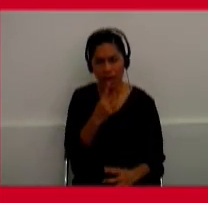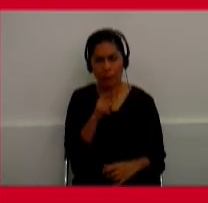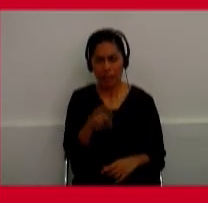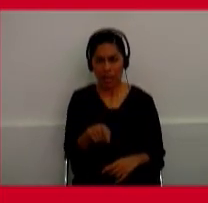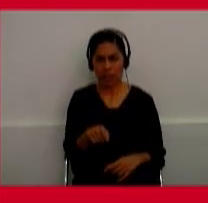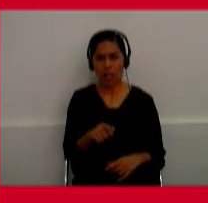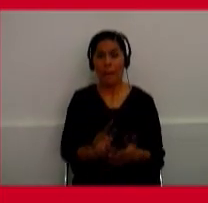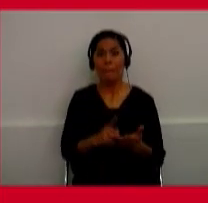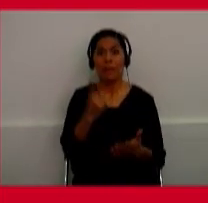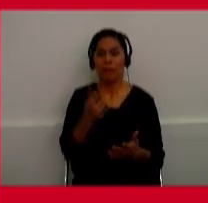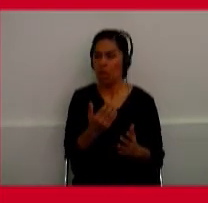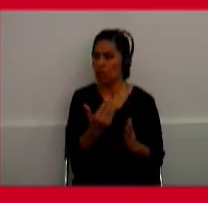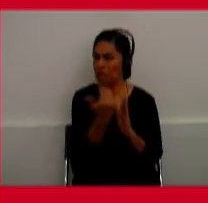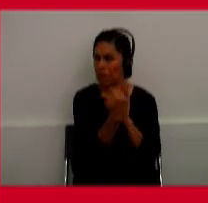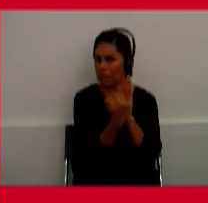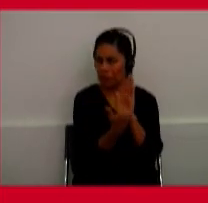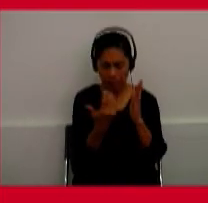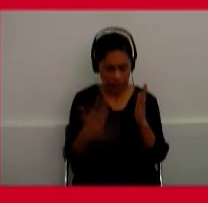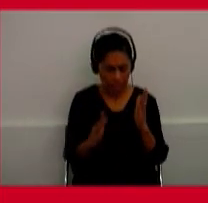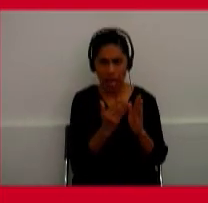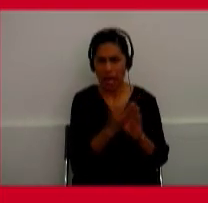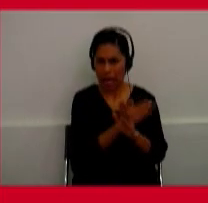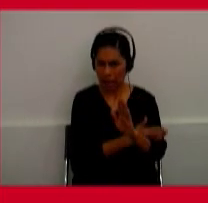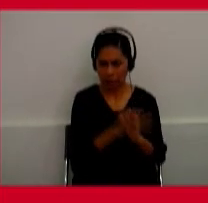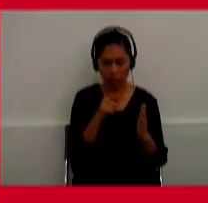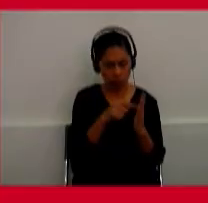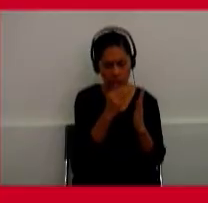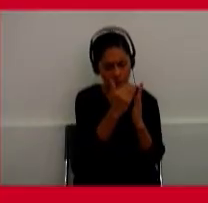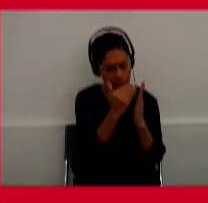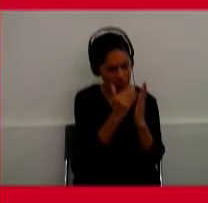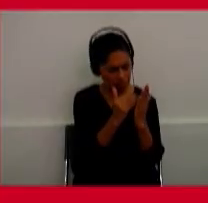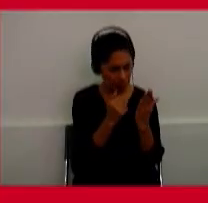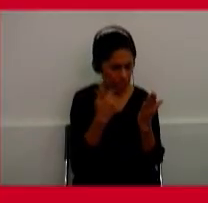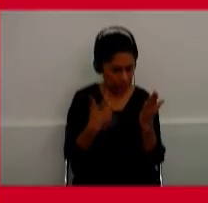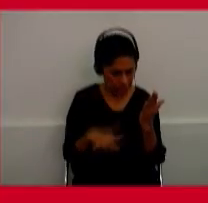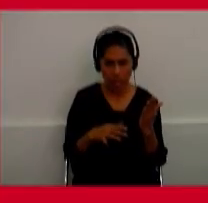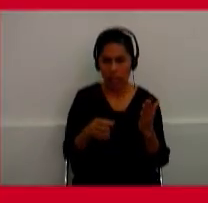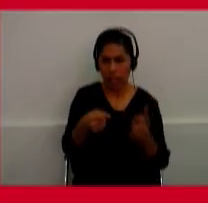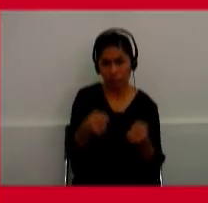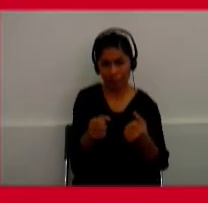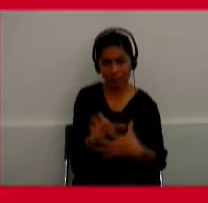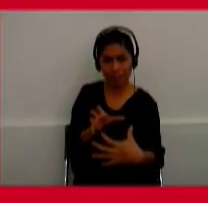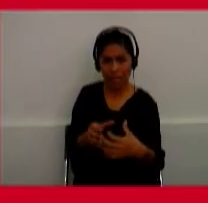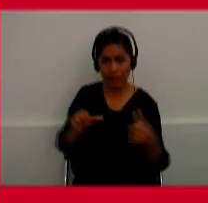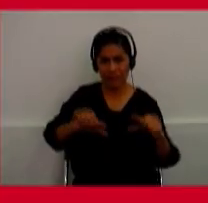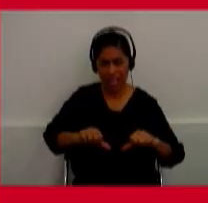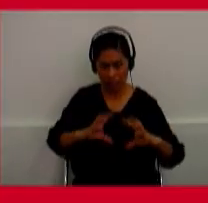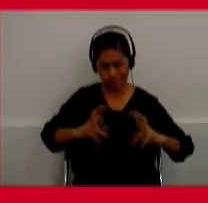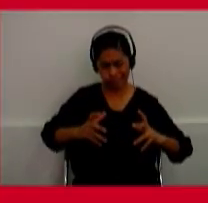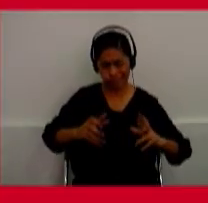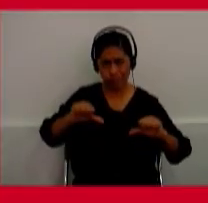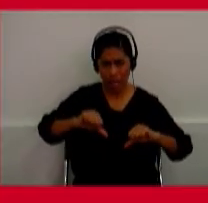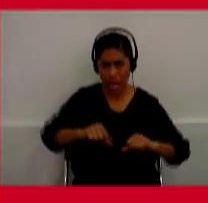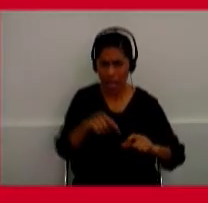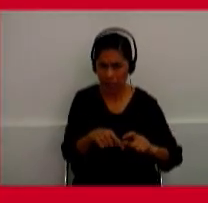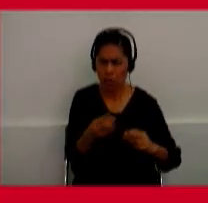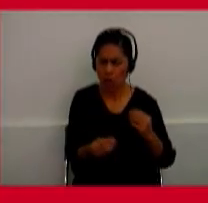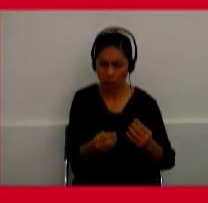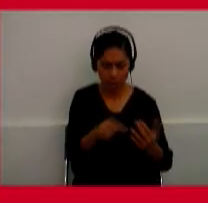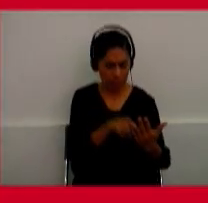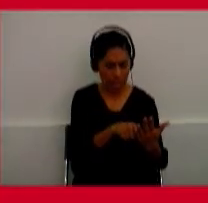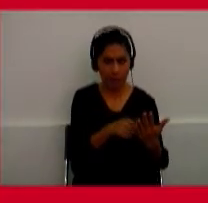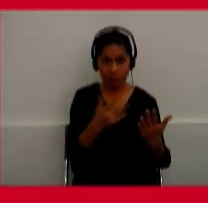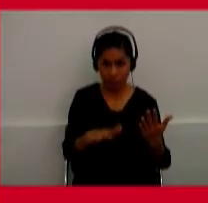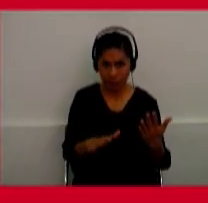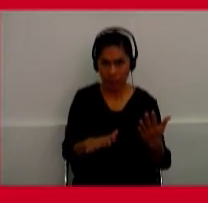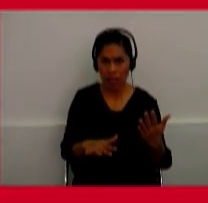primero recolectar los datos de ambas bases de datos, ¿no? Iba a filtrar todos los camiones que habían fallado y luego los camiones que habían